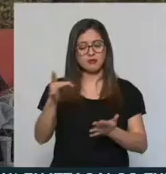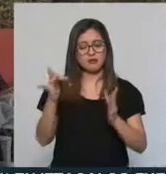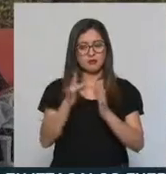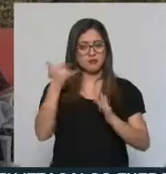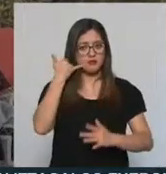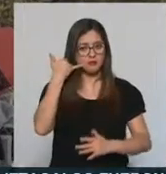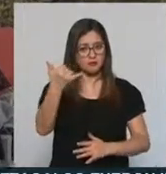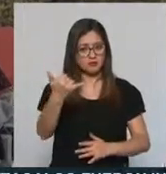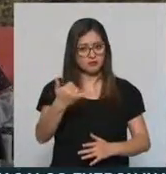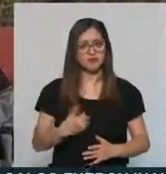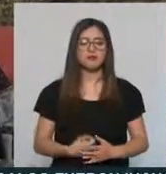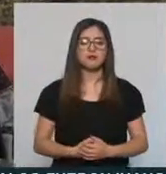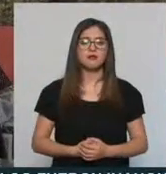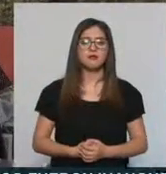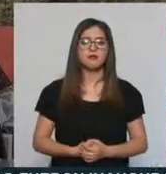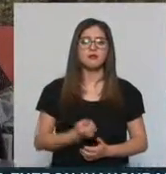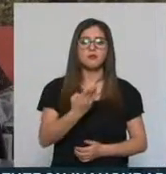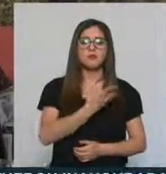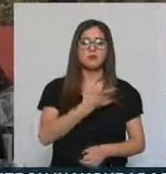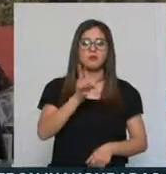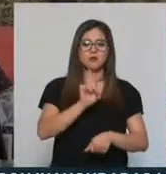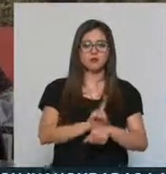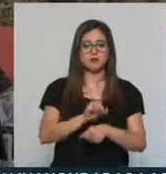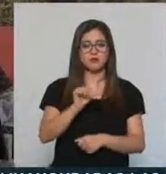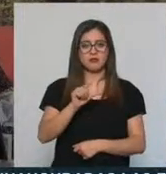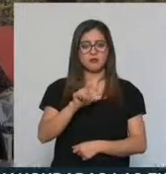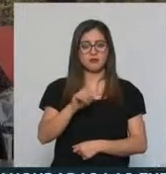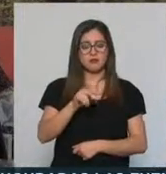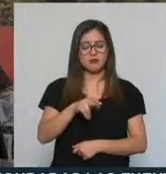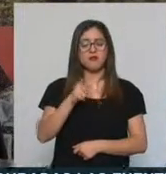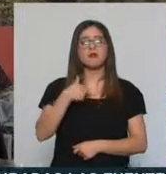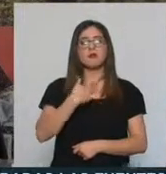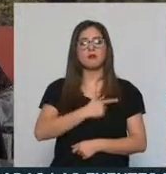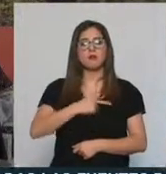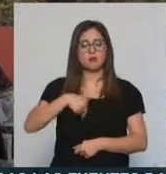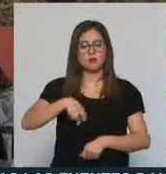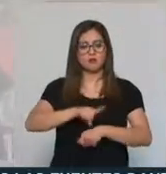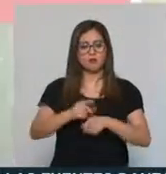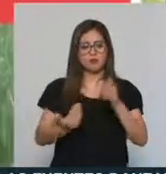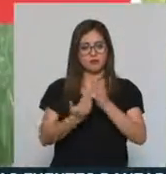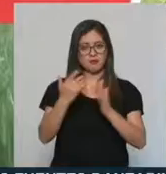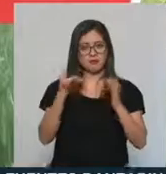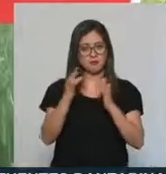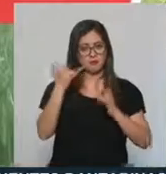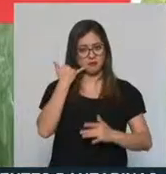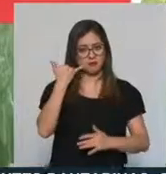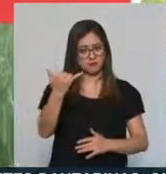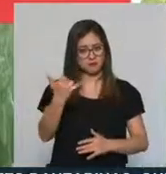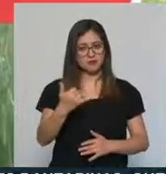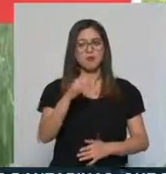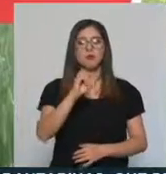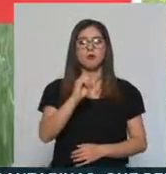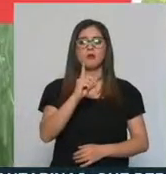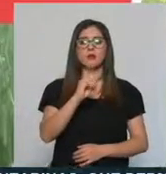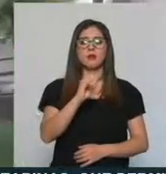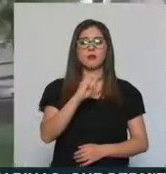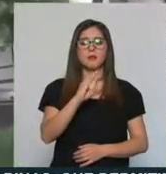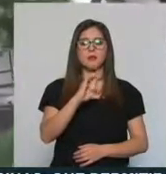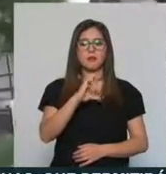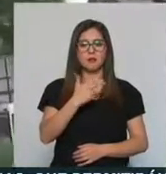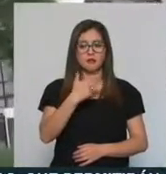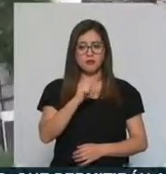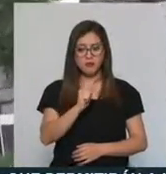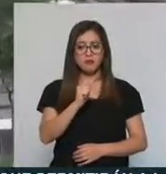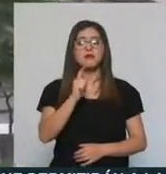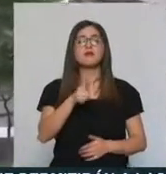llamada. Muy buenos días, Alejandra. Muy bien, un gusto estar con ustedes esta mañana. Como mencionas, el caso Odebrecht es un caso que